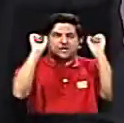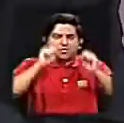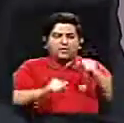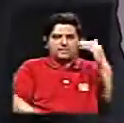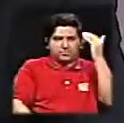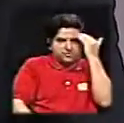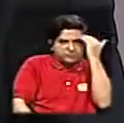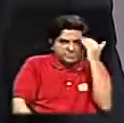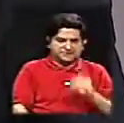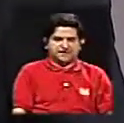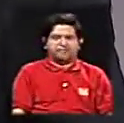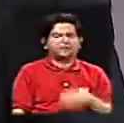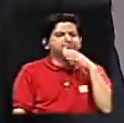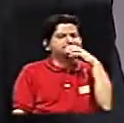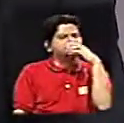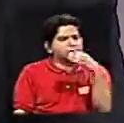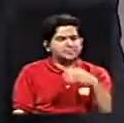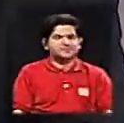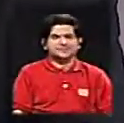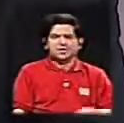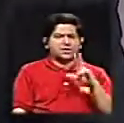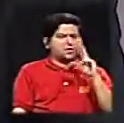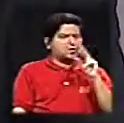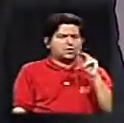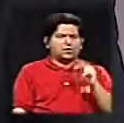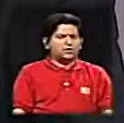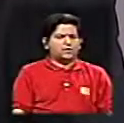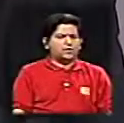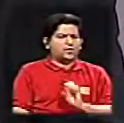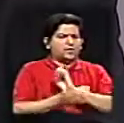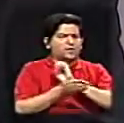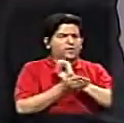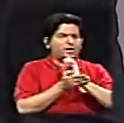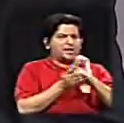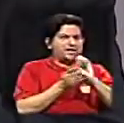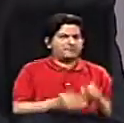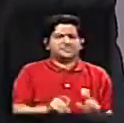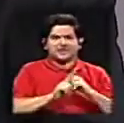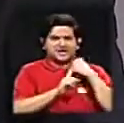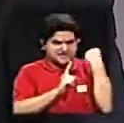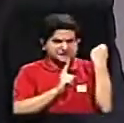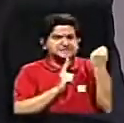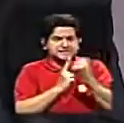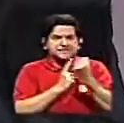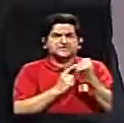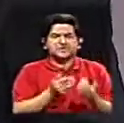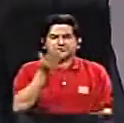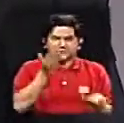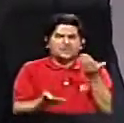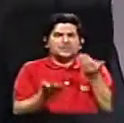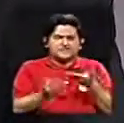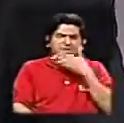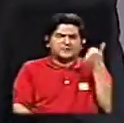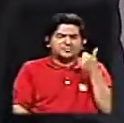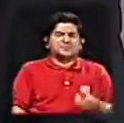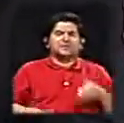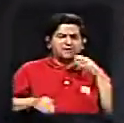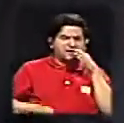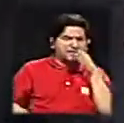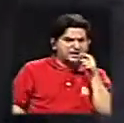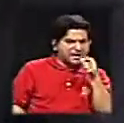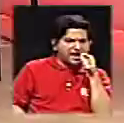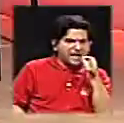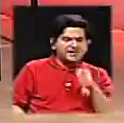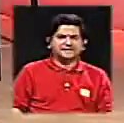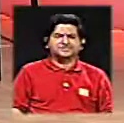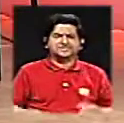prever. De allí la recomendación de que no se escatime ninguna precaución, incluso cerrar temporalmente el tránsito sobre ese carril.